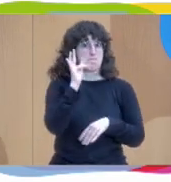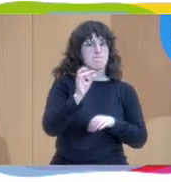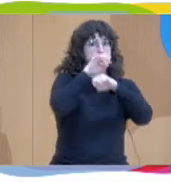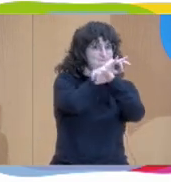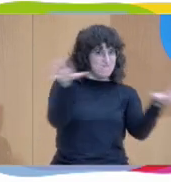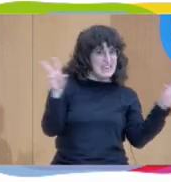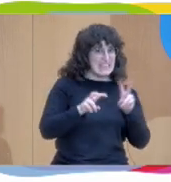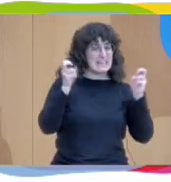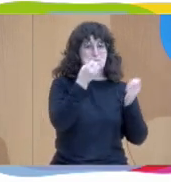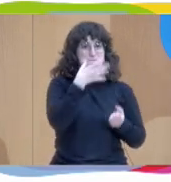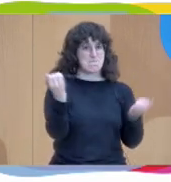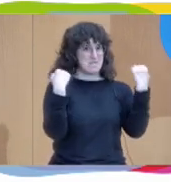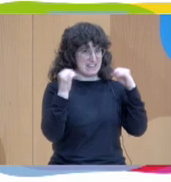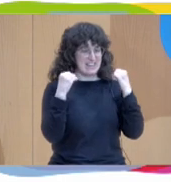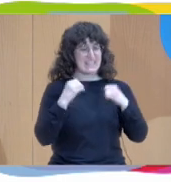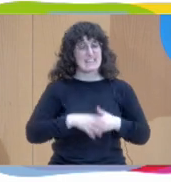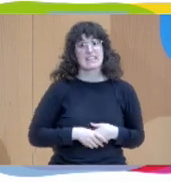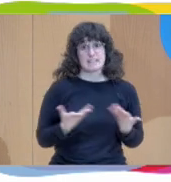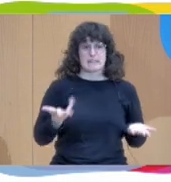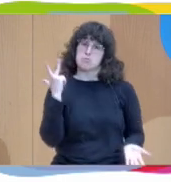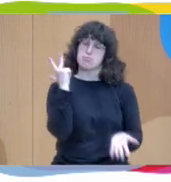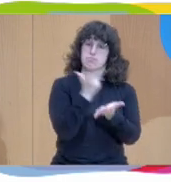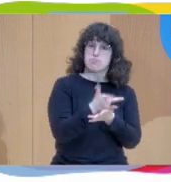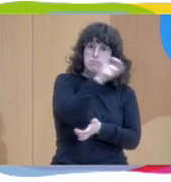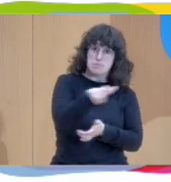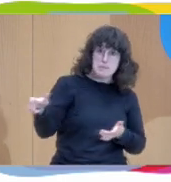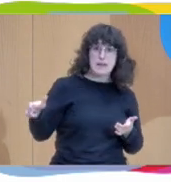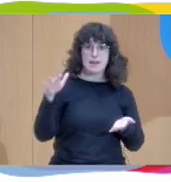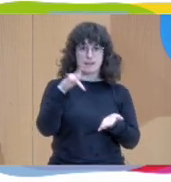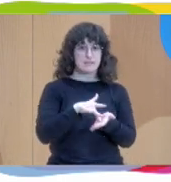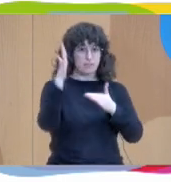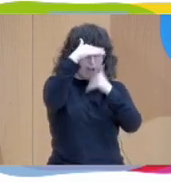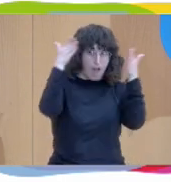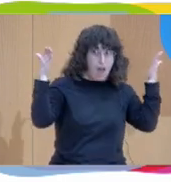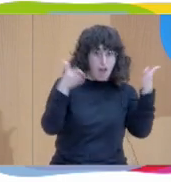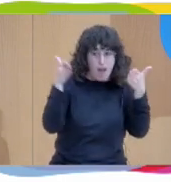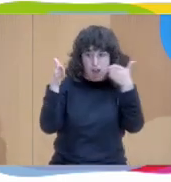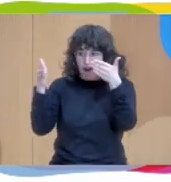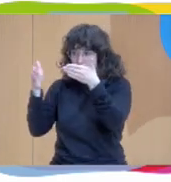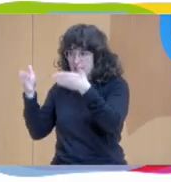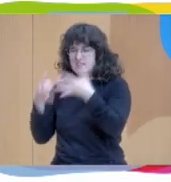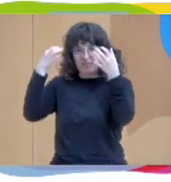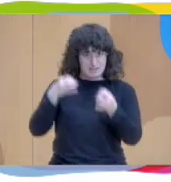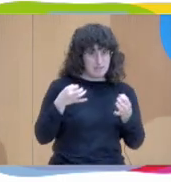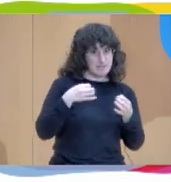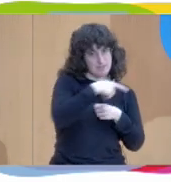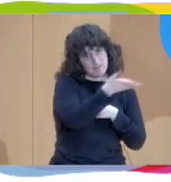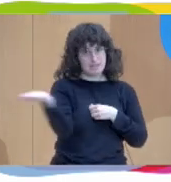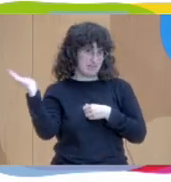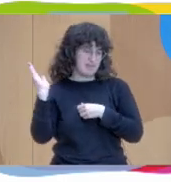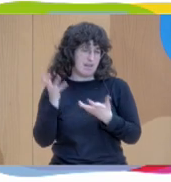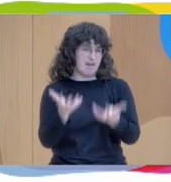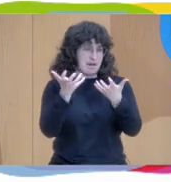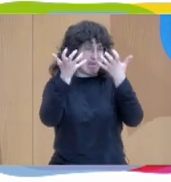apostamos porque las personas a las que atendemos se beneficiarán de todo este esfuerzo colectivo que todos